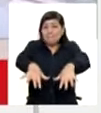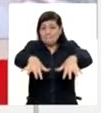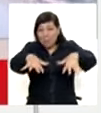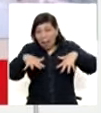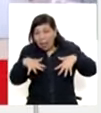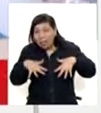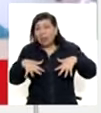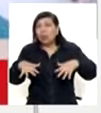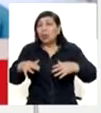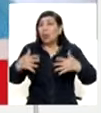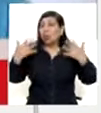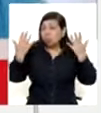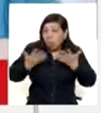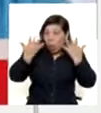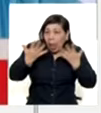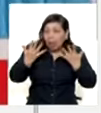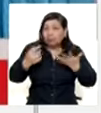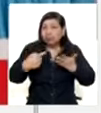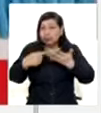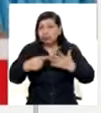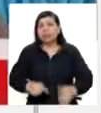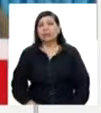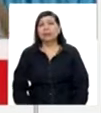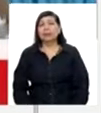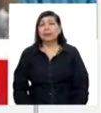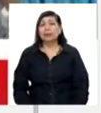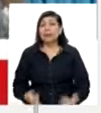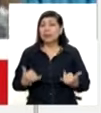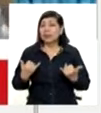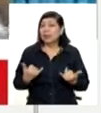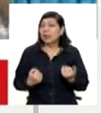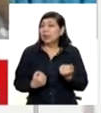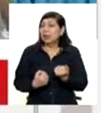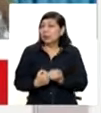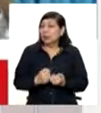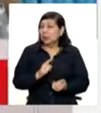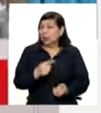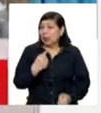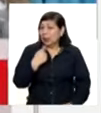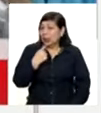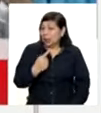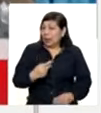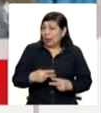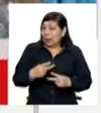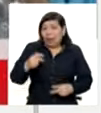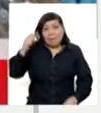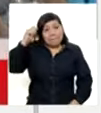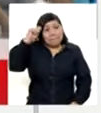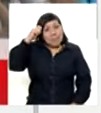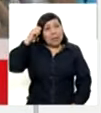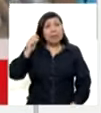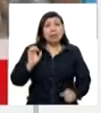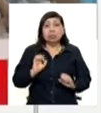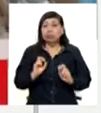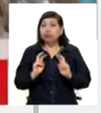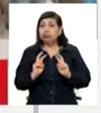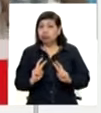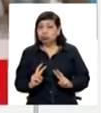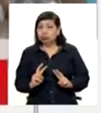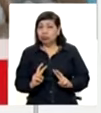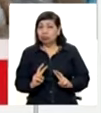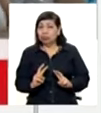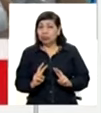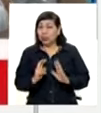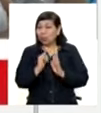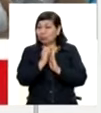mantas, polar, toallas, así es, ¿no? Que menciona acá y esa solidaridad que usted bien menciona de los vecinos de Magdalena del Mar se ve reflejado ahorita en